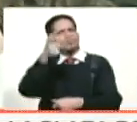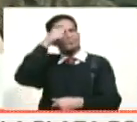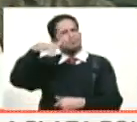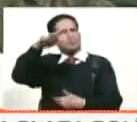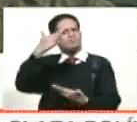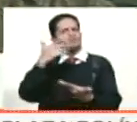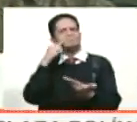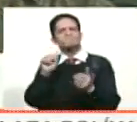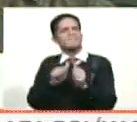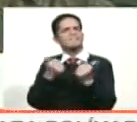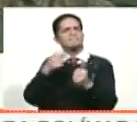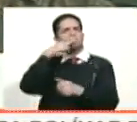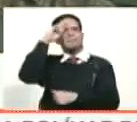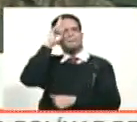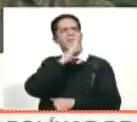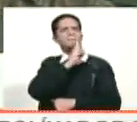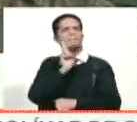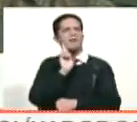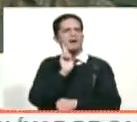huérfano.